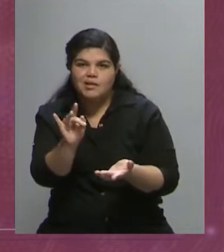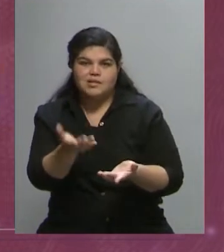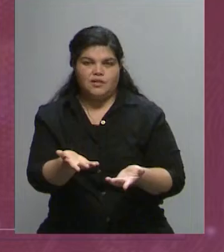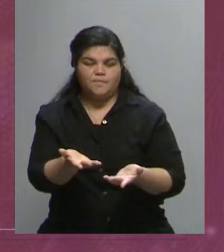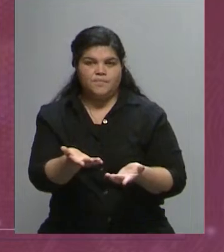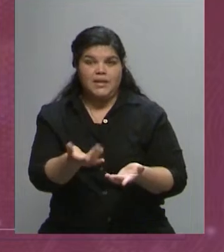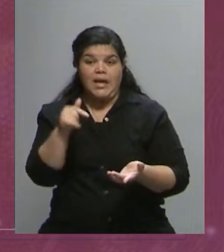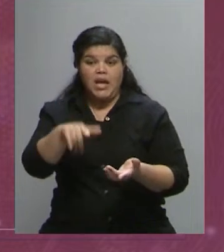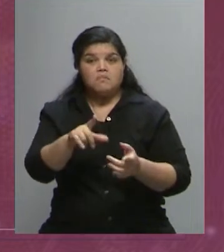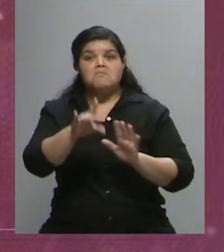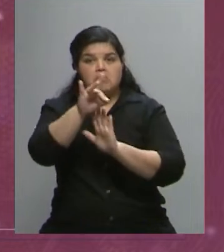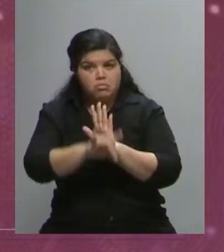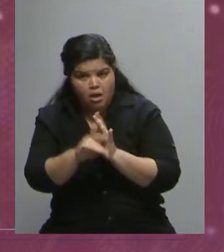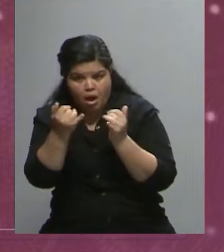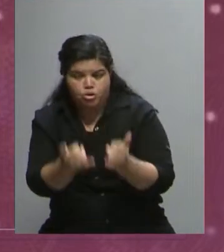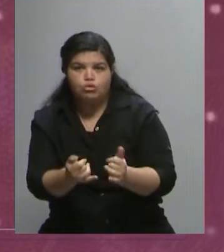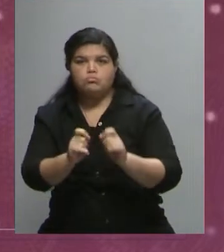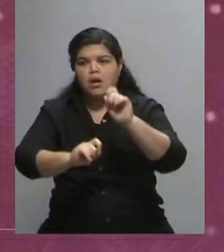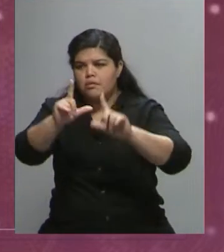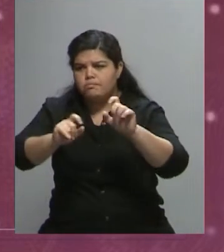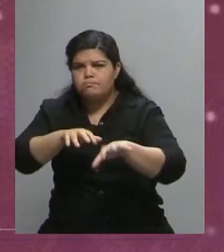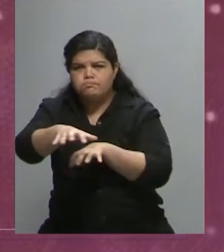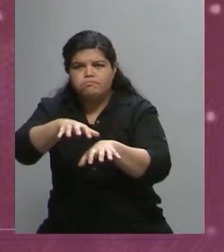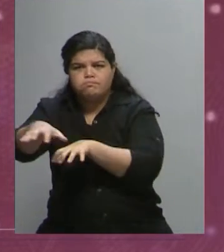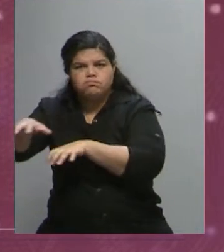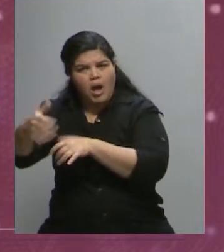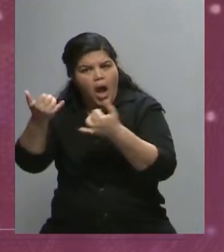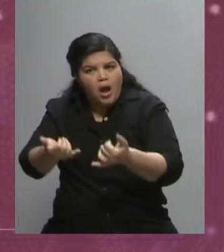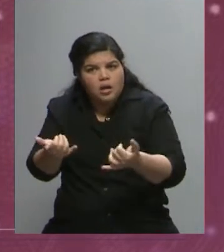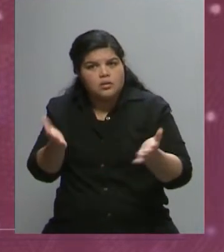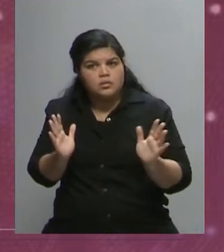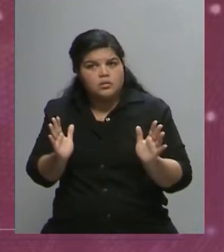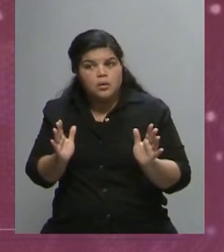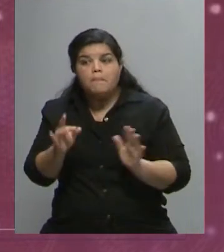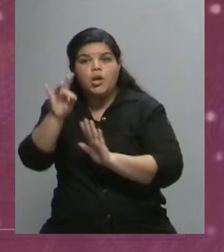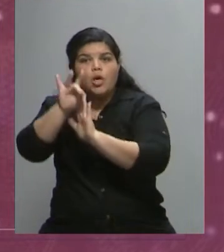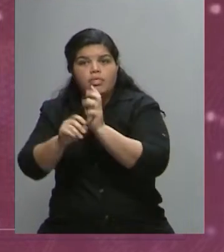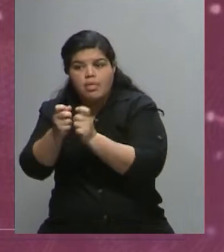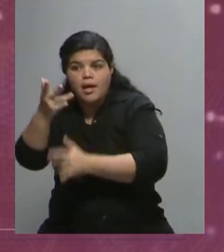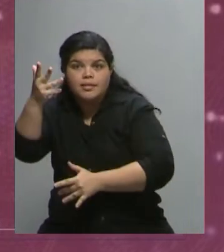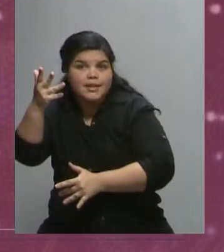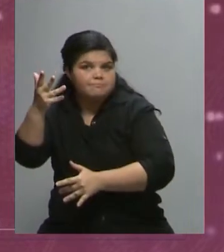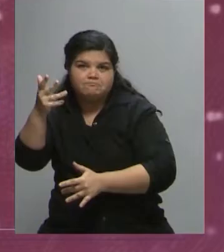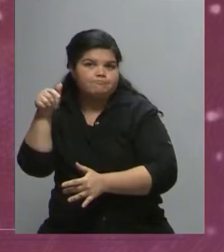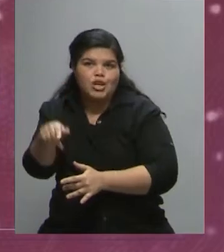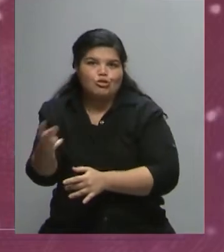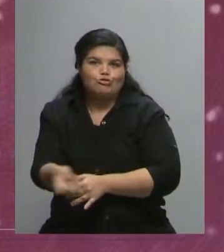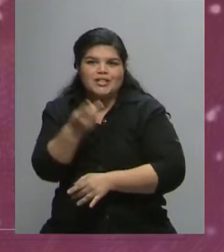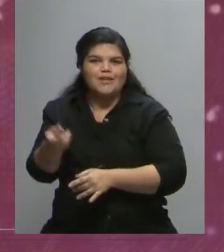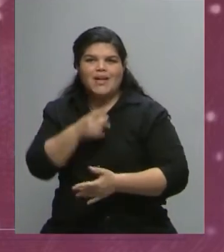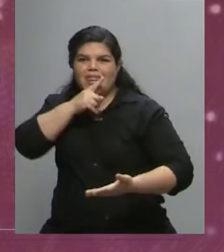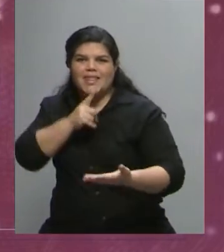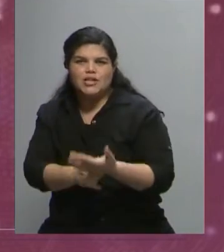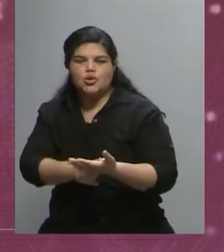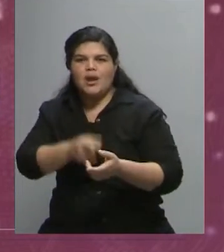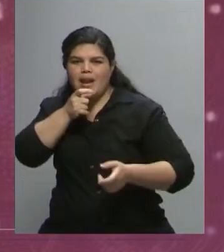una estrategia que es competitiva. Entonces, en esos ámbitos, Big Data puede hacer muy poco, si nada. Walter, y ni siquiera, por ejemplo, bueno,